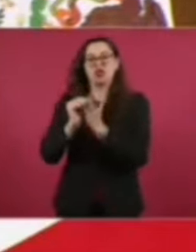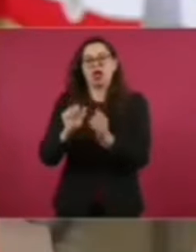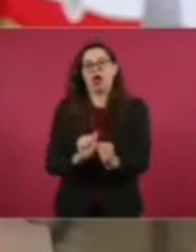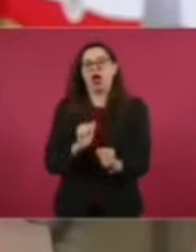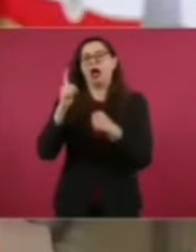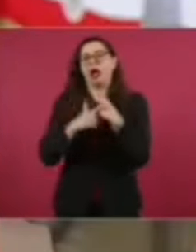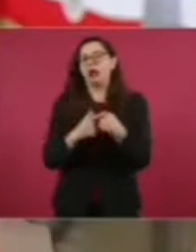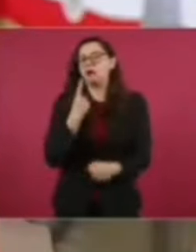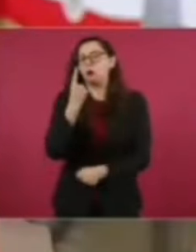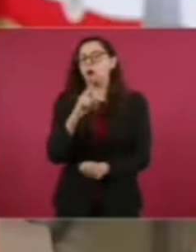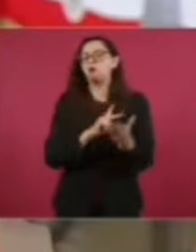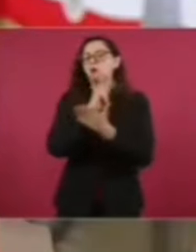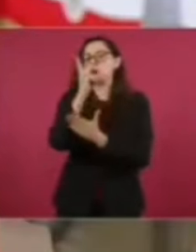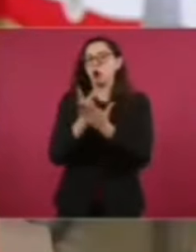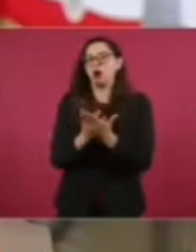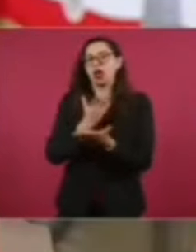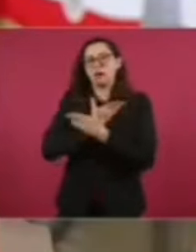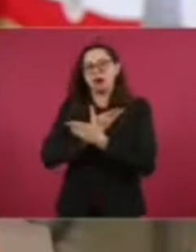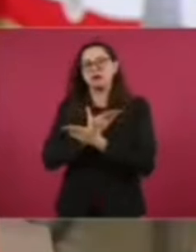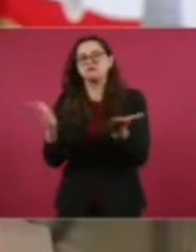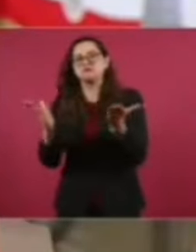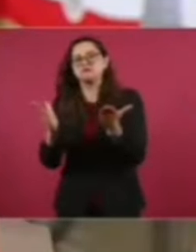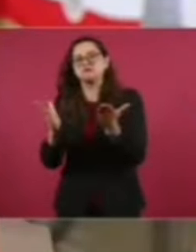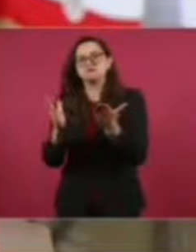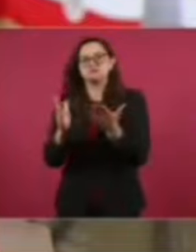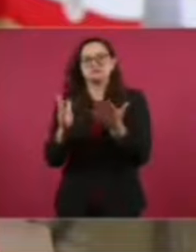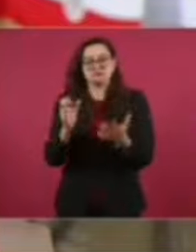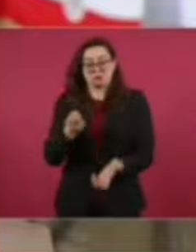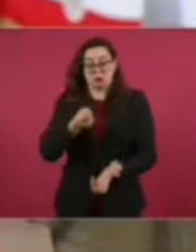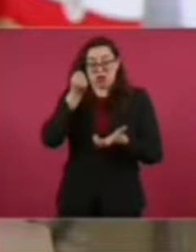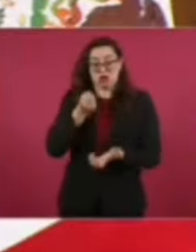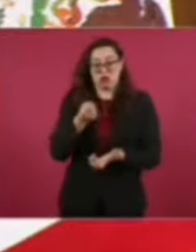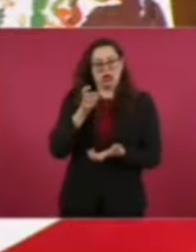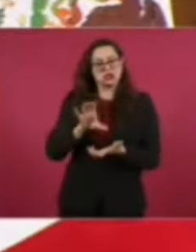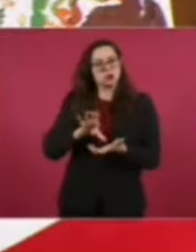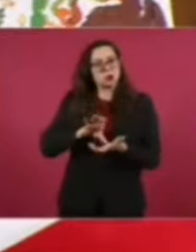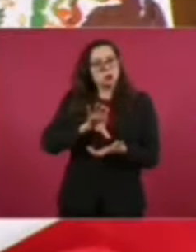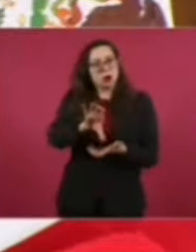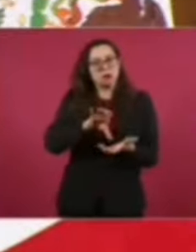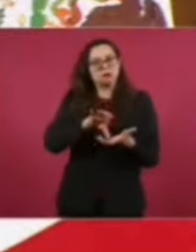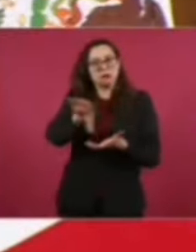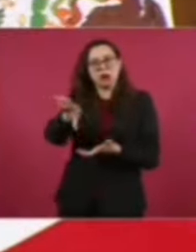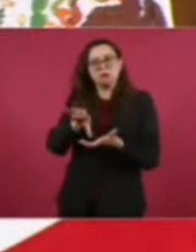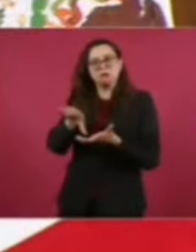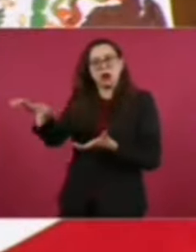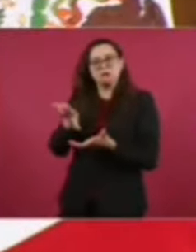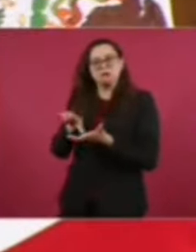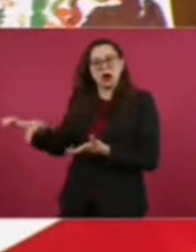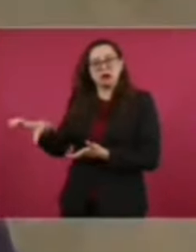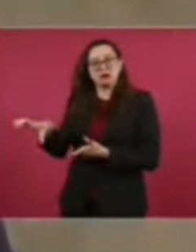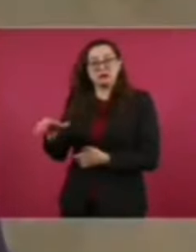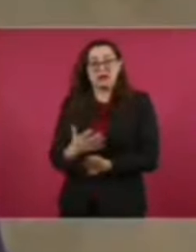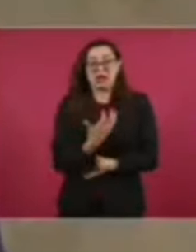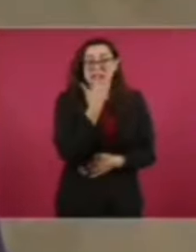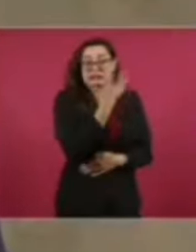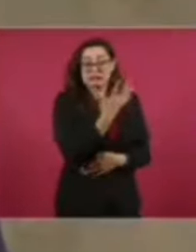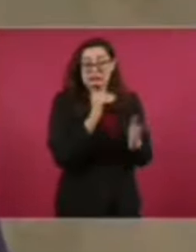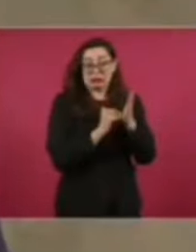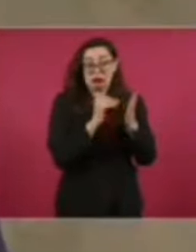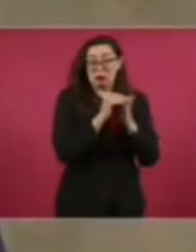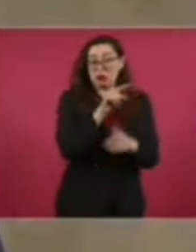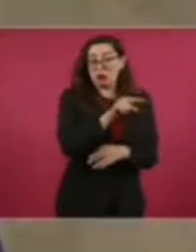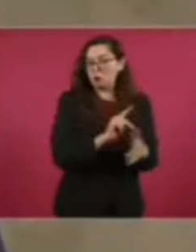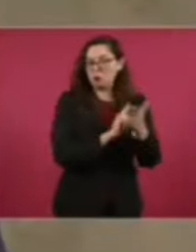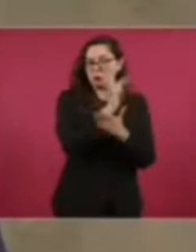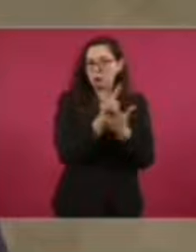de bienestar o reciben una pequeña porción del presupuesto público. Y al resto, a los que no